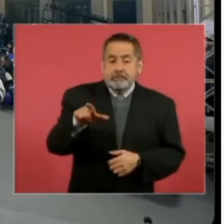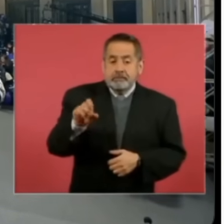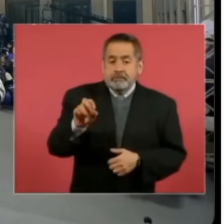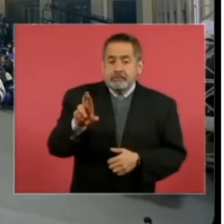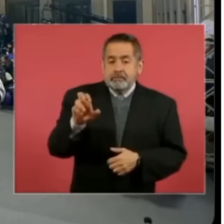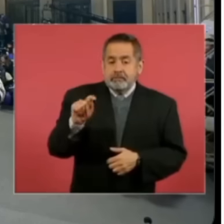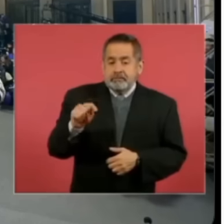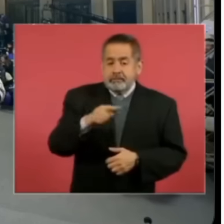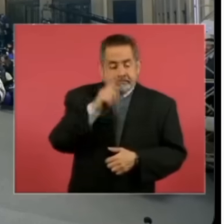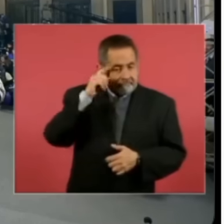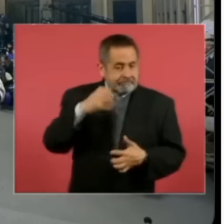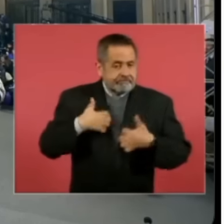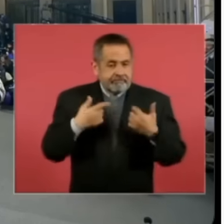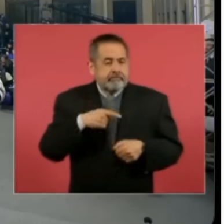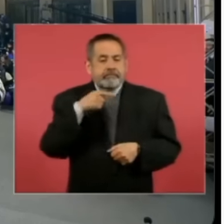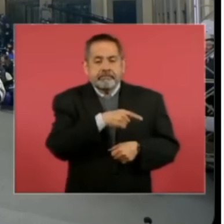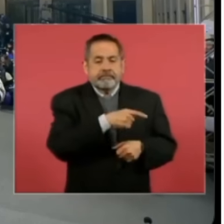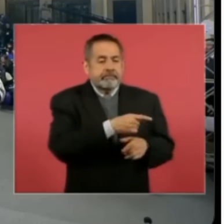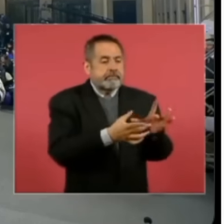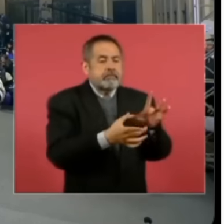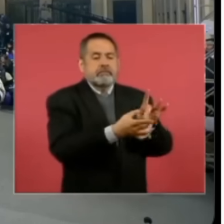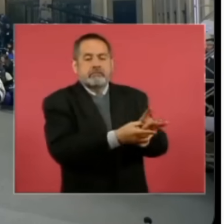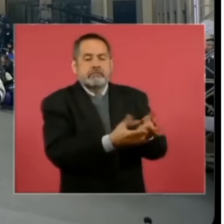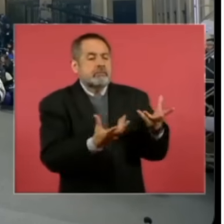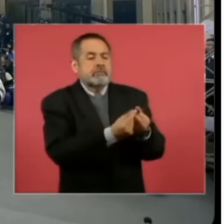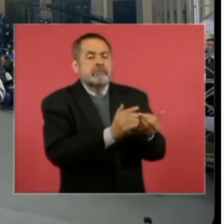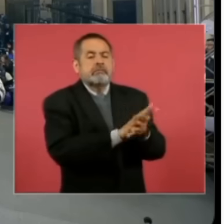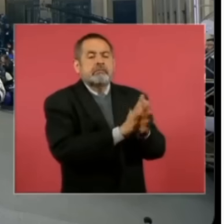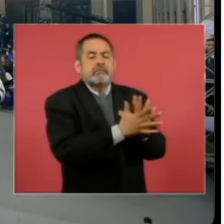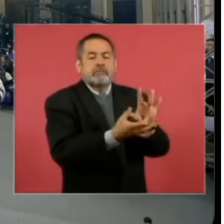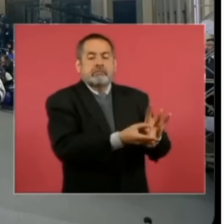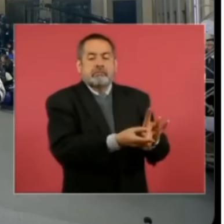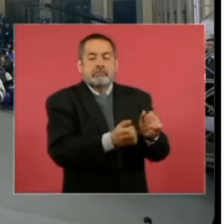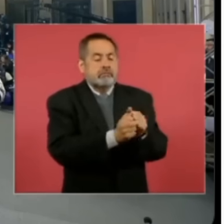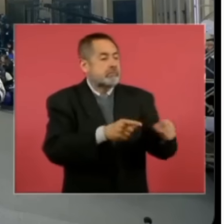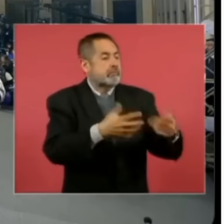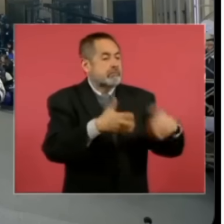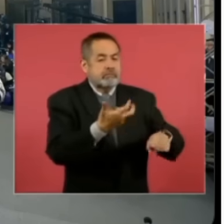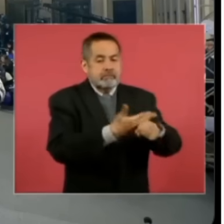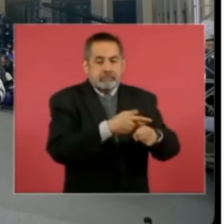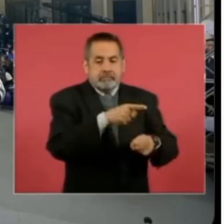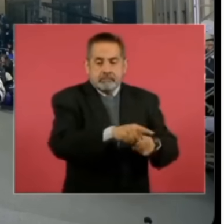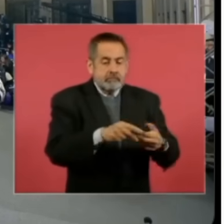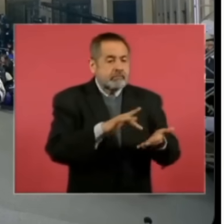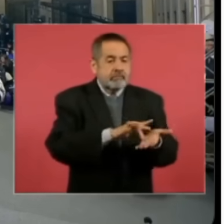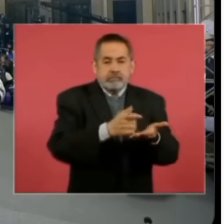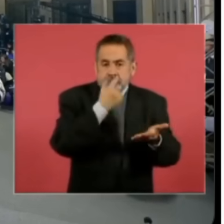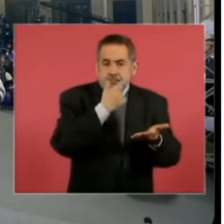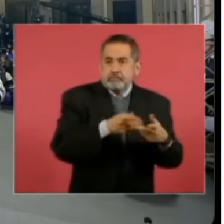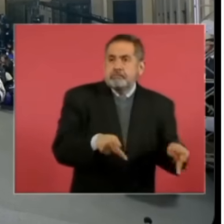En conferencia de prensa el presidente López Obrador comentó: pero ¿cómo le quito el enojo a Carlos